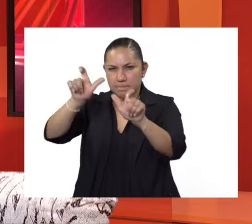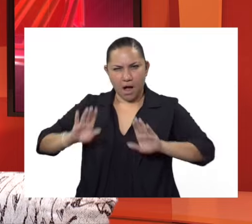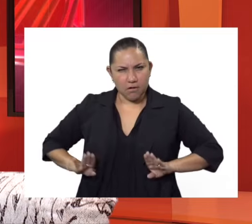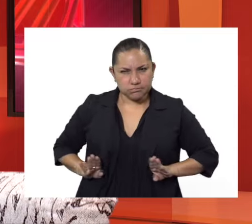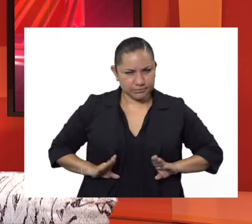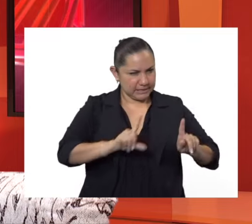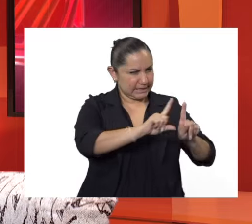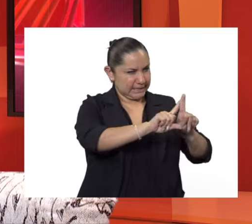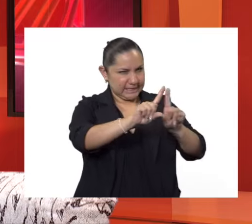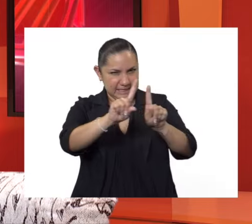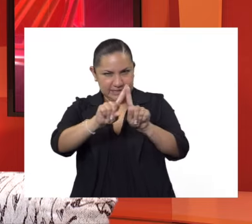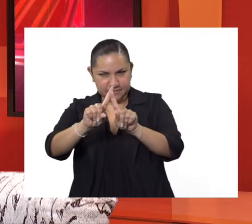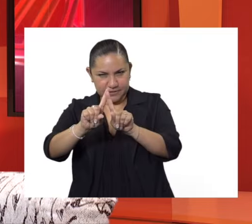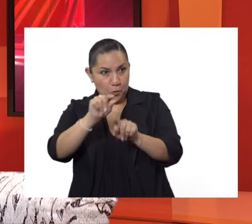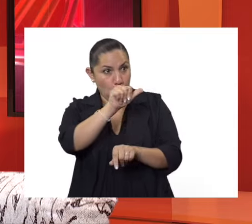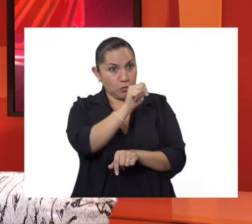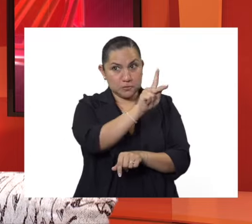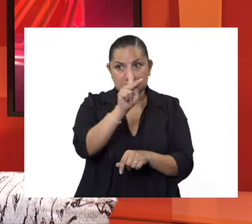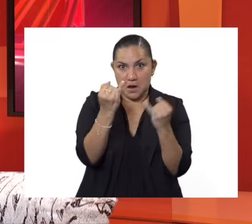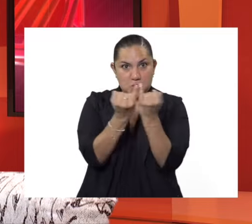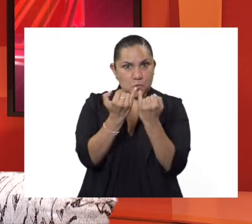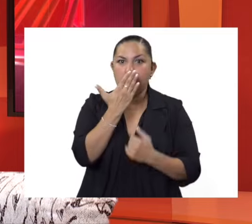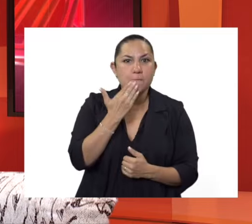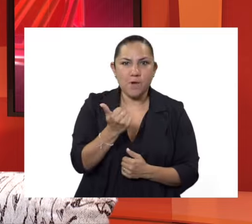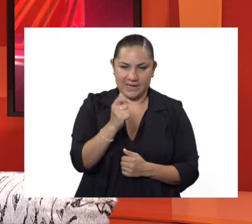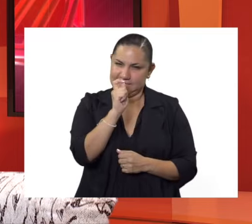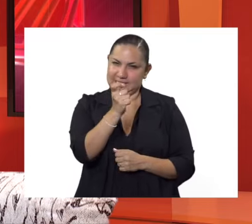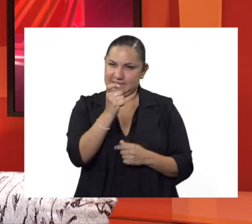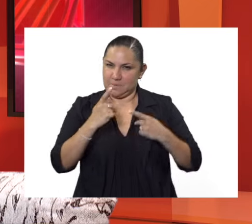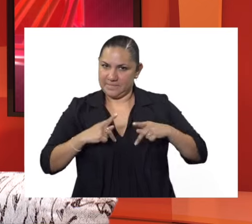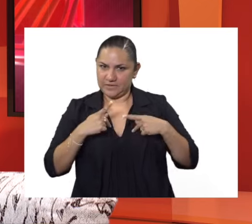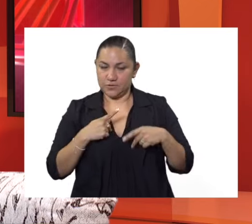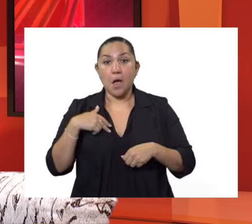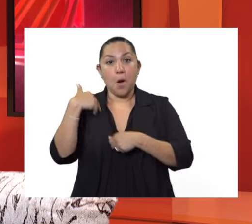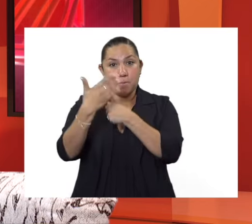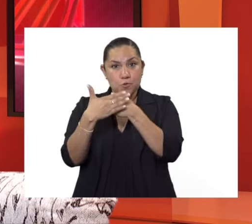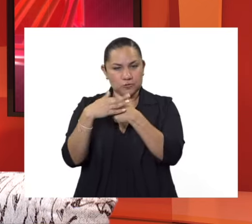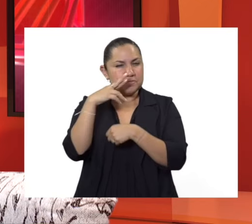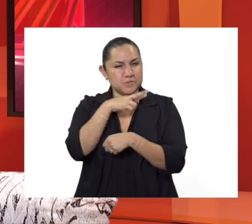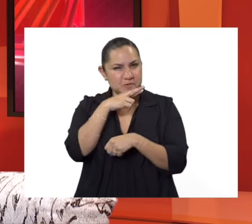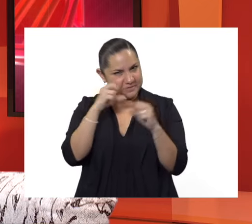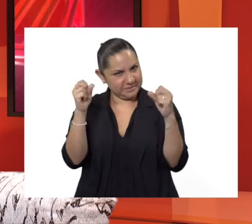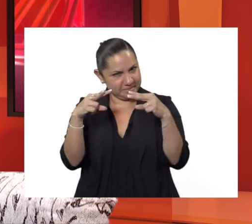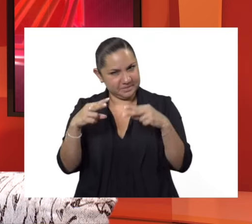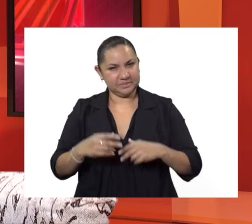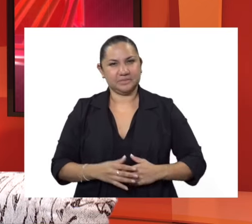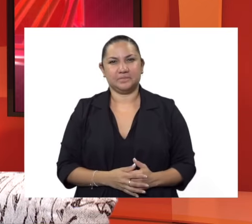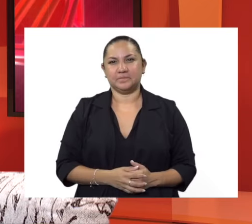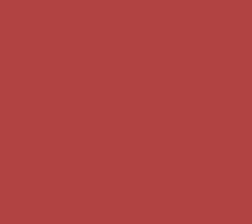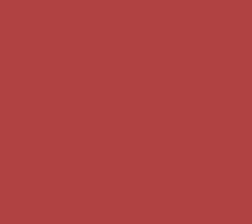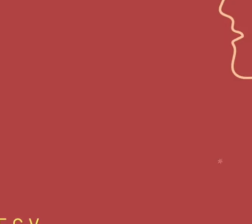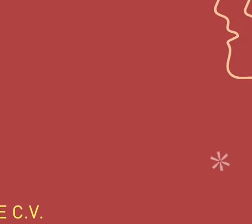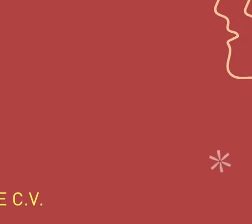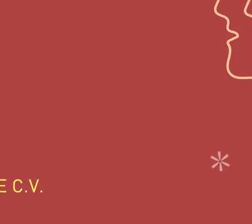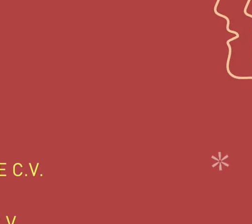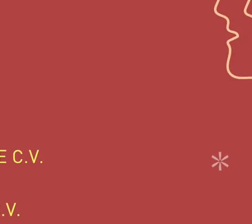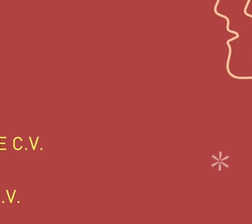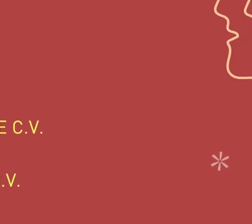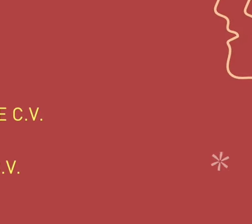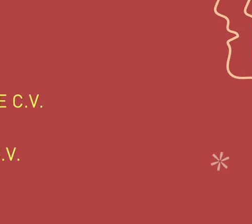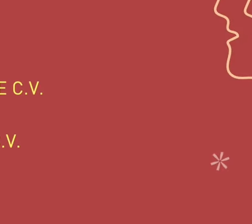de estos seres únicos e irrepetibles que son las personas nos vemos pronto person